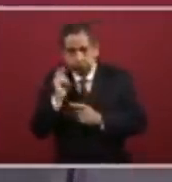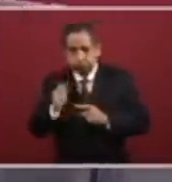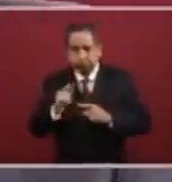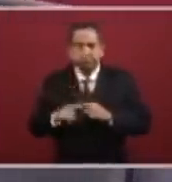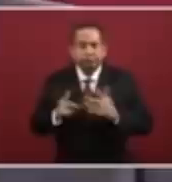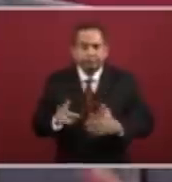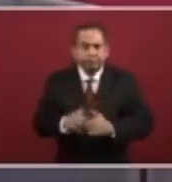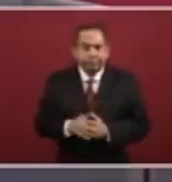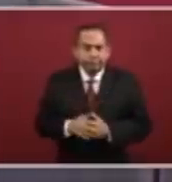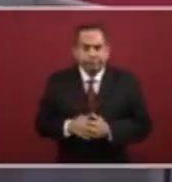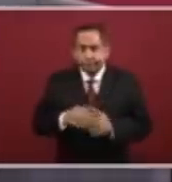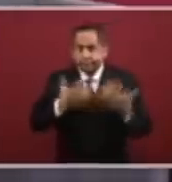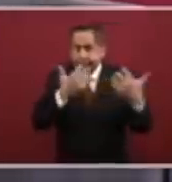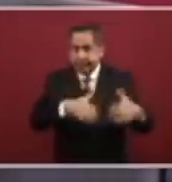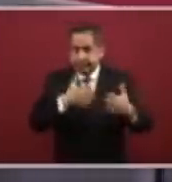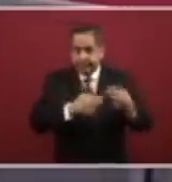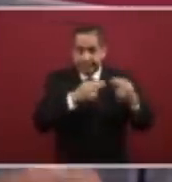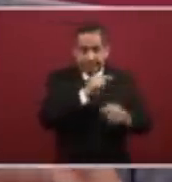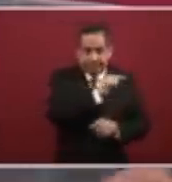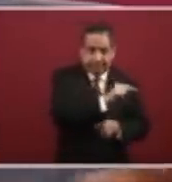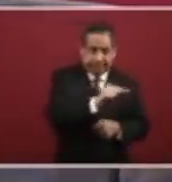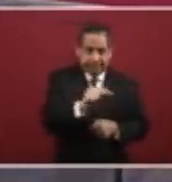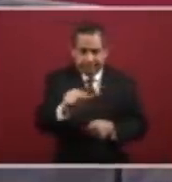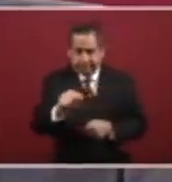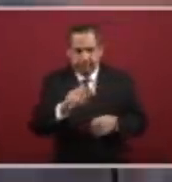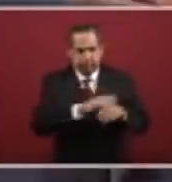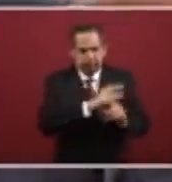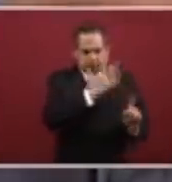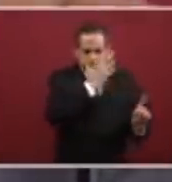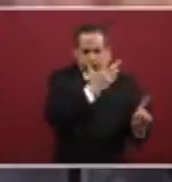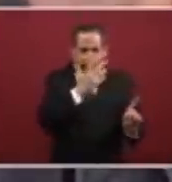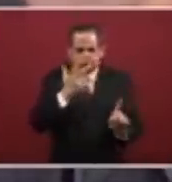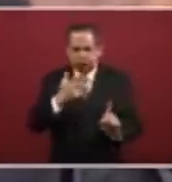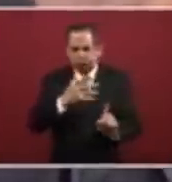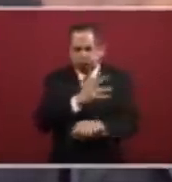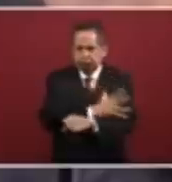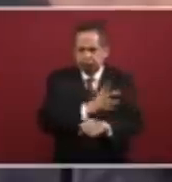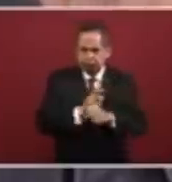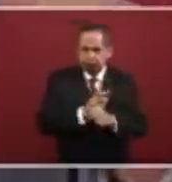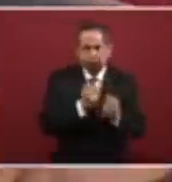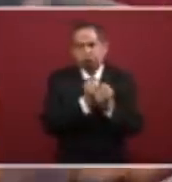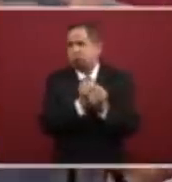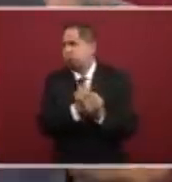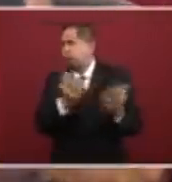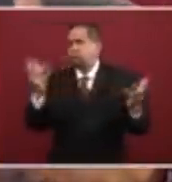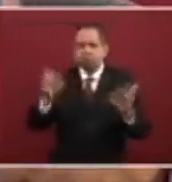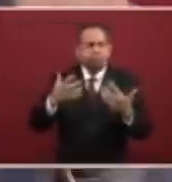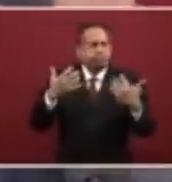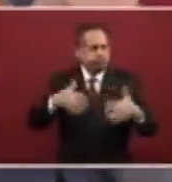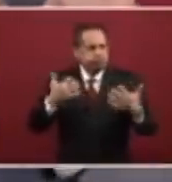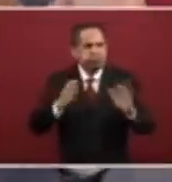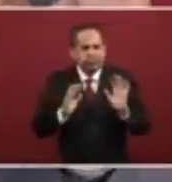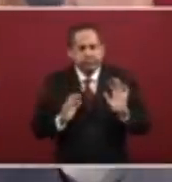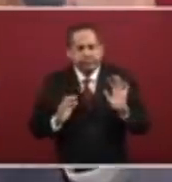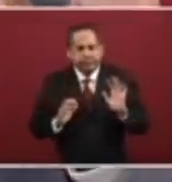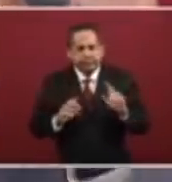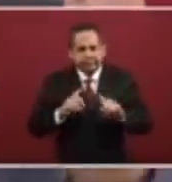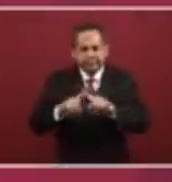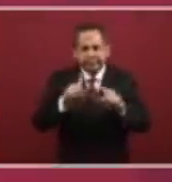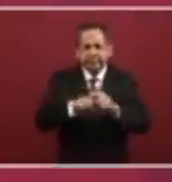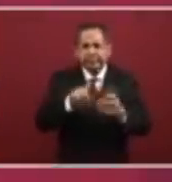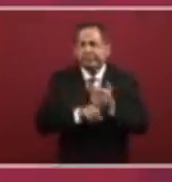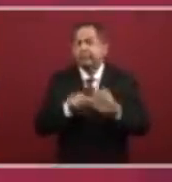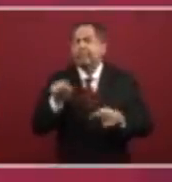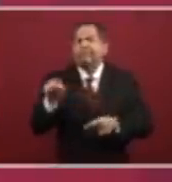que sean estas empresas, es por la seriedad, porque hay muchas empresas y parte de la